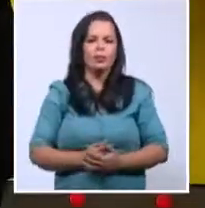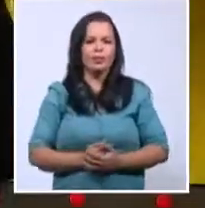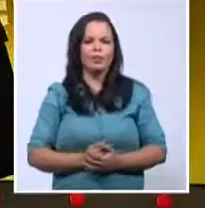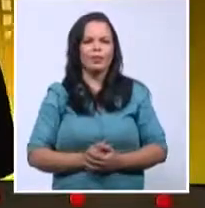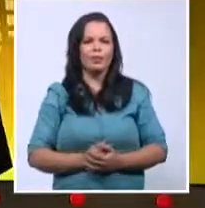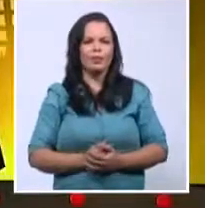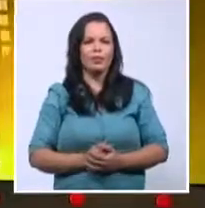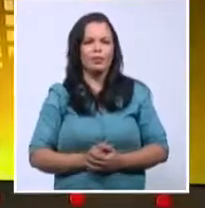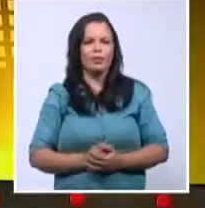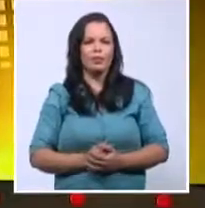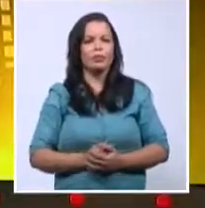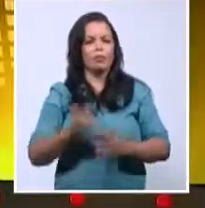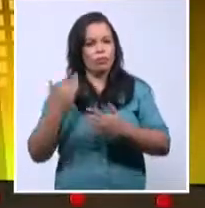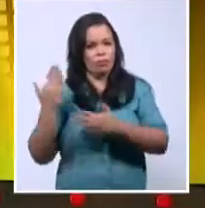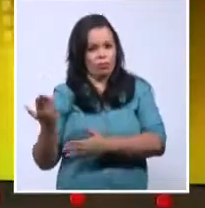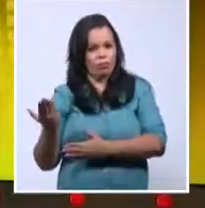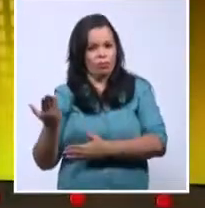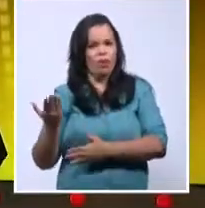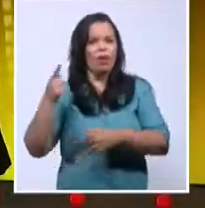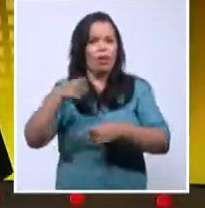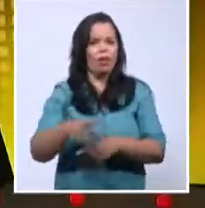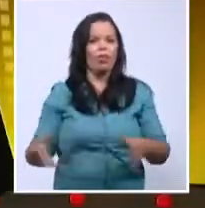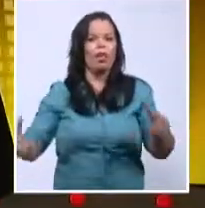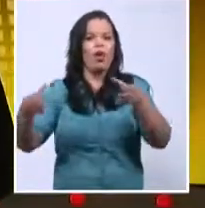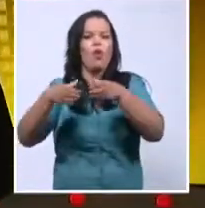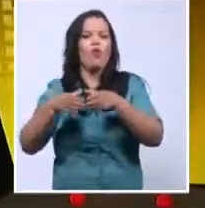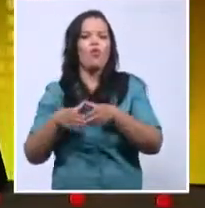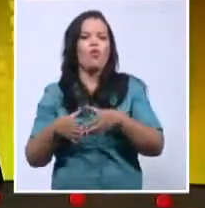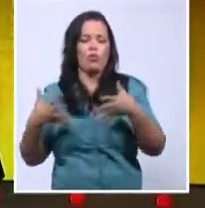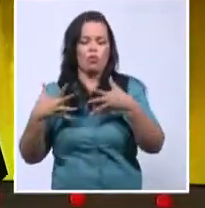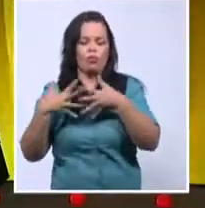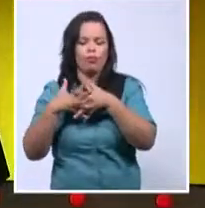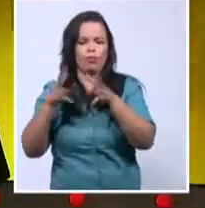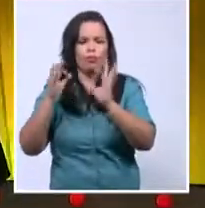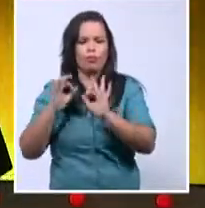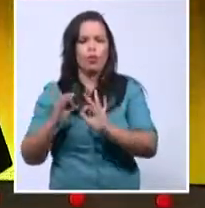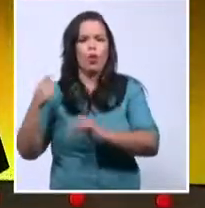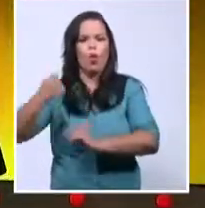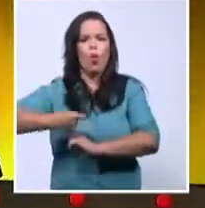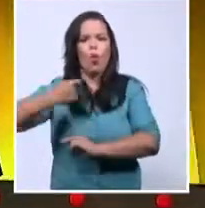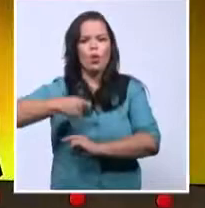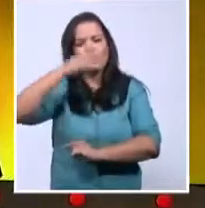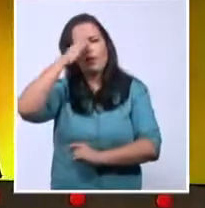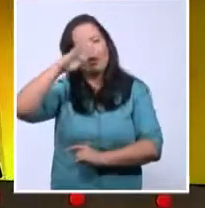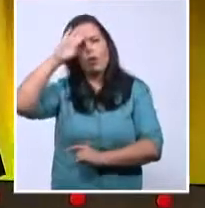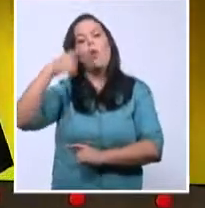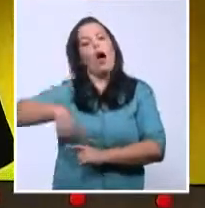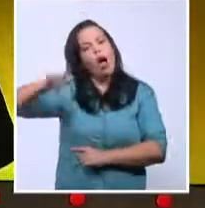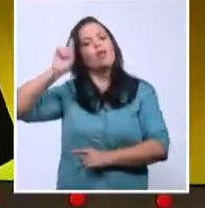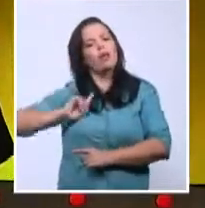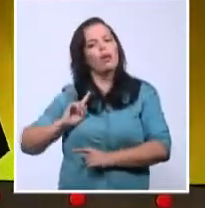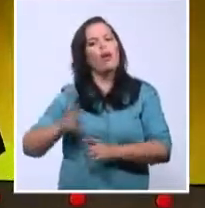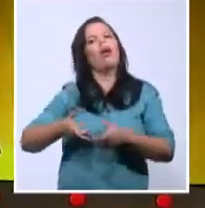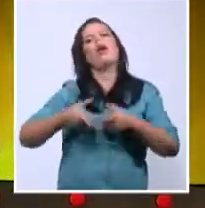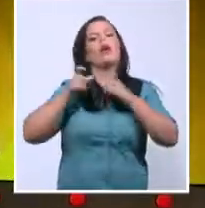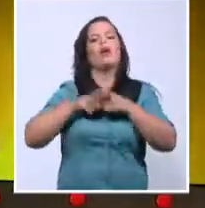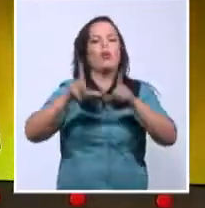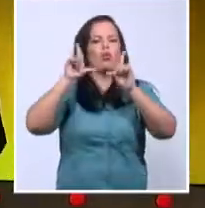Este es el Consejo Nacional de la Unión de Juristas de Cuba, que está reunido en este momento. Lo hicieron ayer y también en la jornada de hoy. Ahí